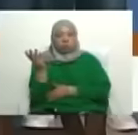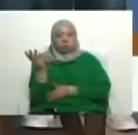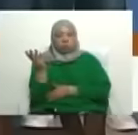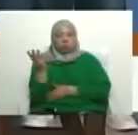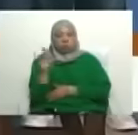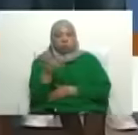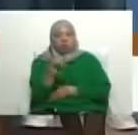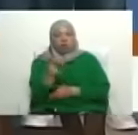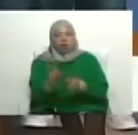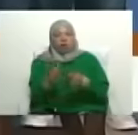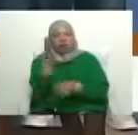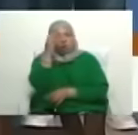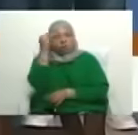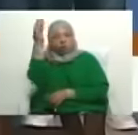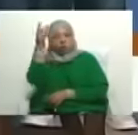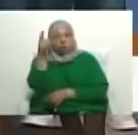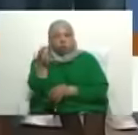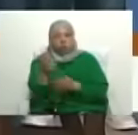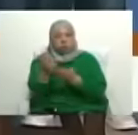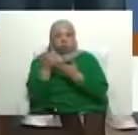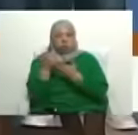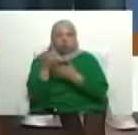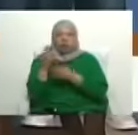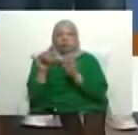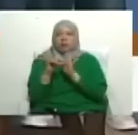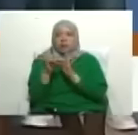que tienen a Dios agarrado por la chiva,